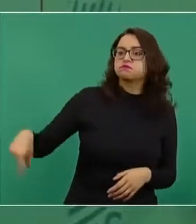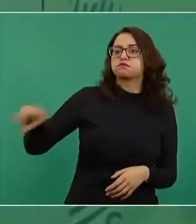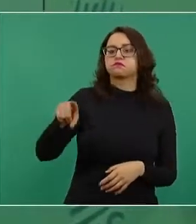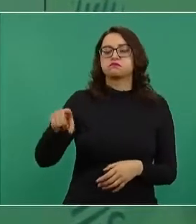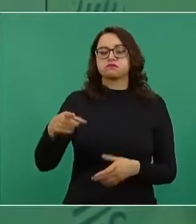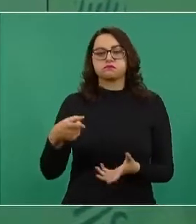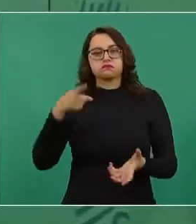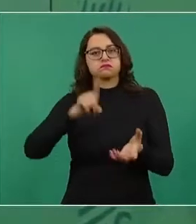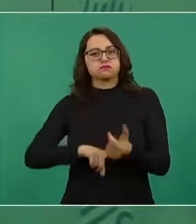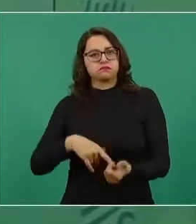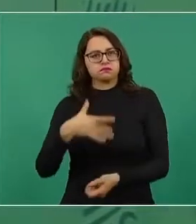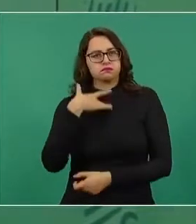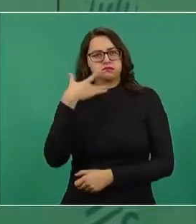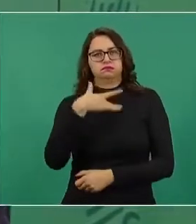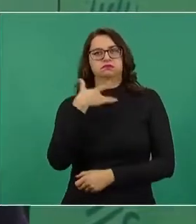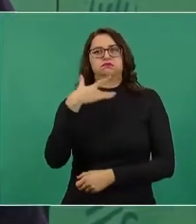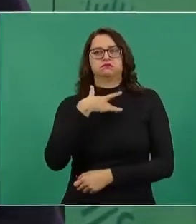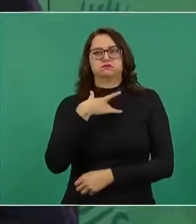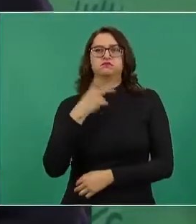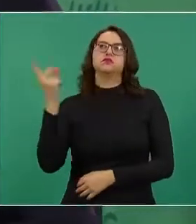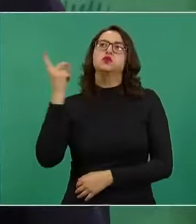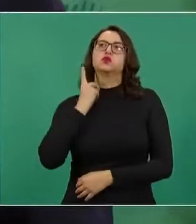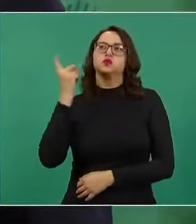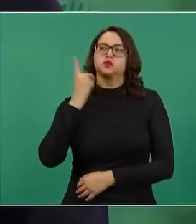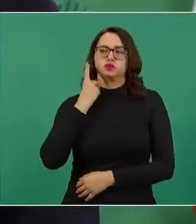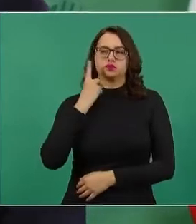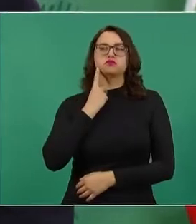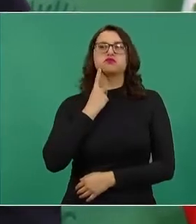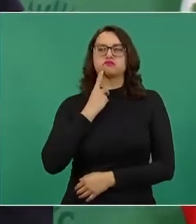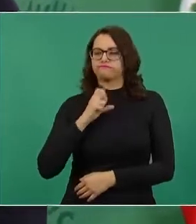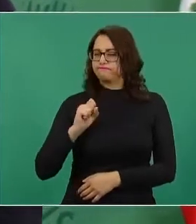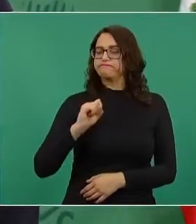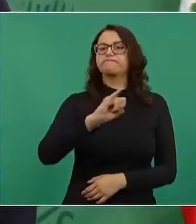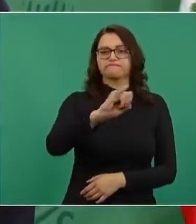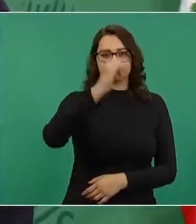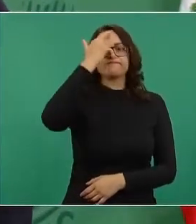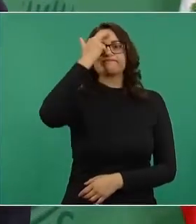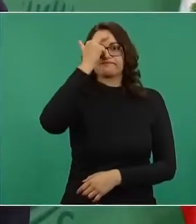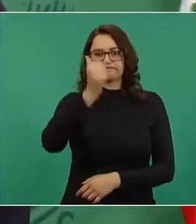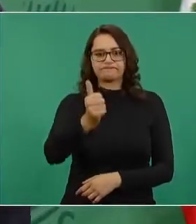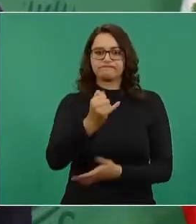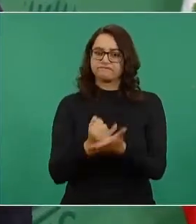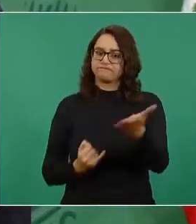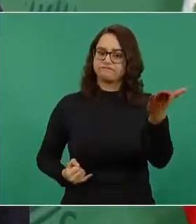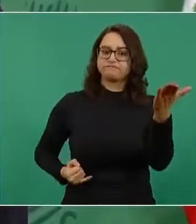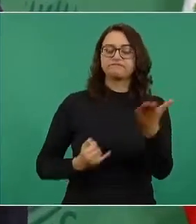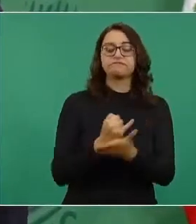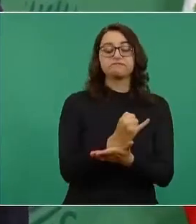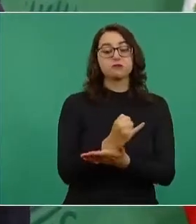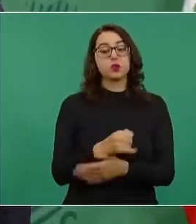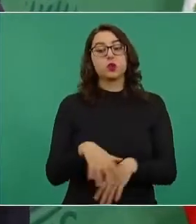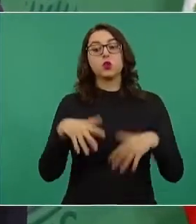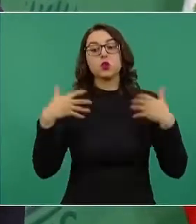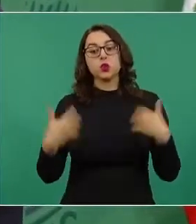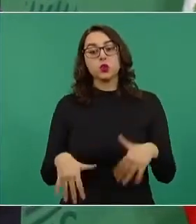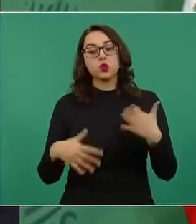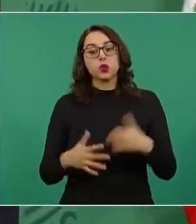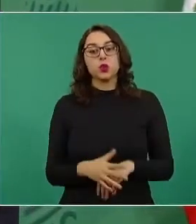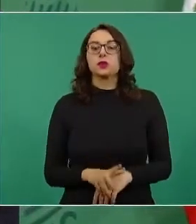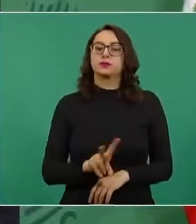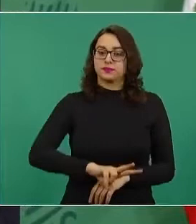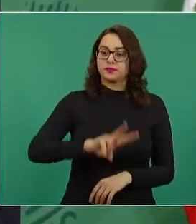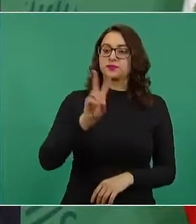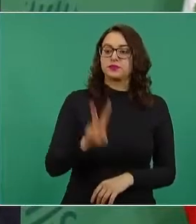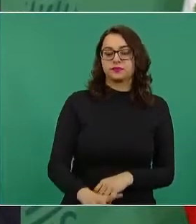lo han convertido en convicción los legisladores y nos ayudaron para la